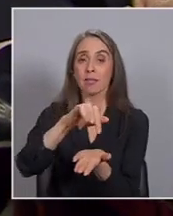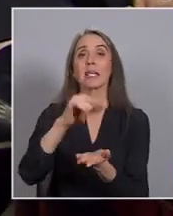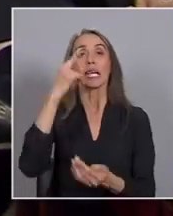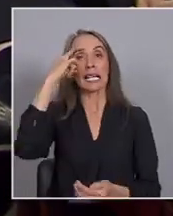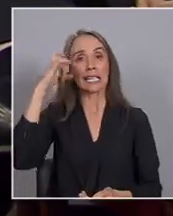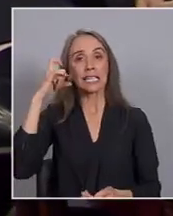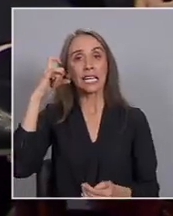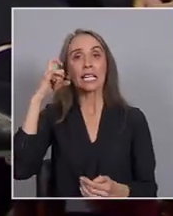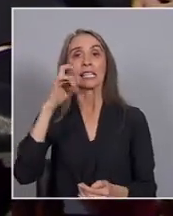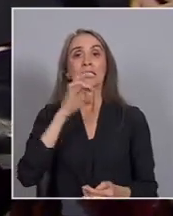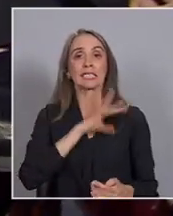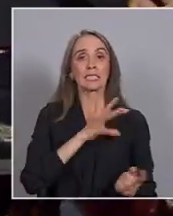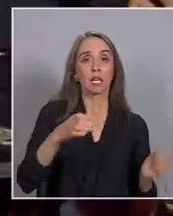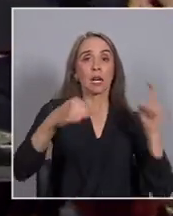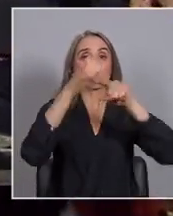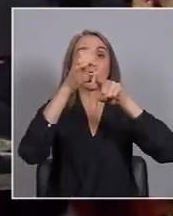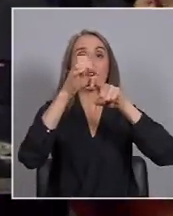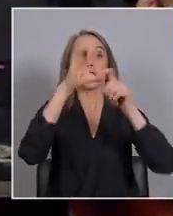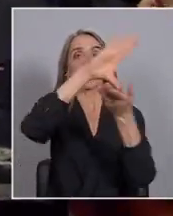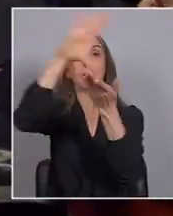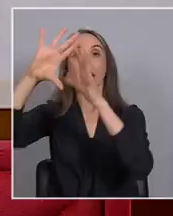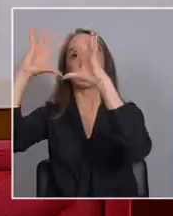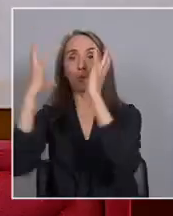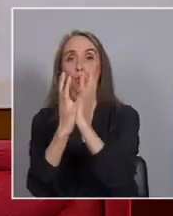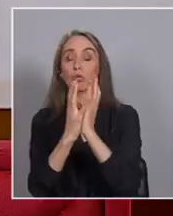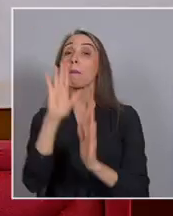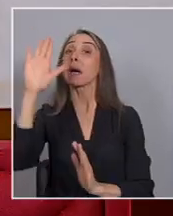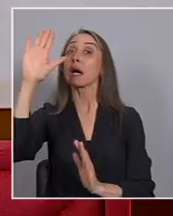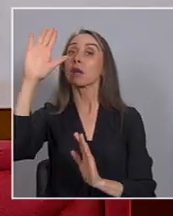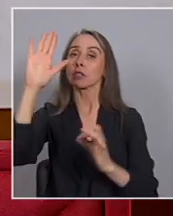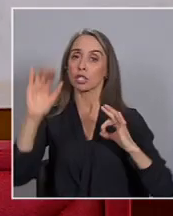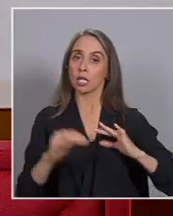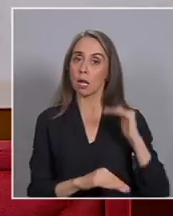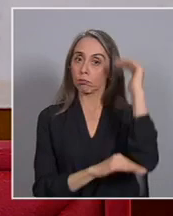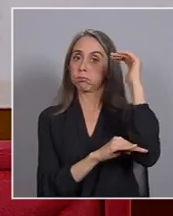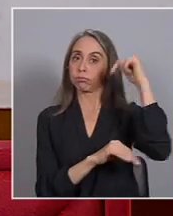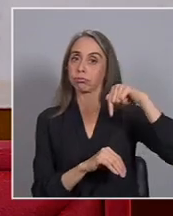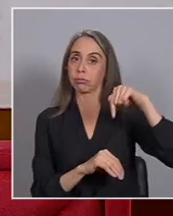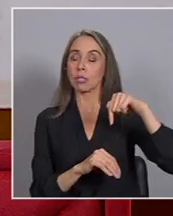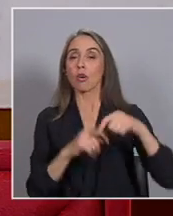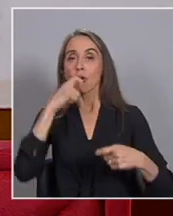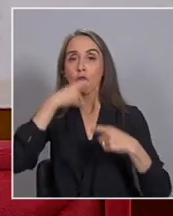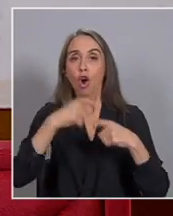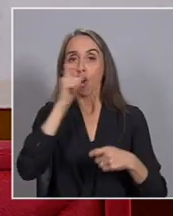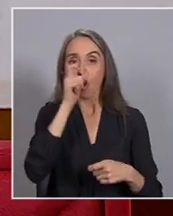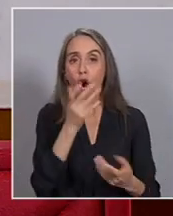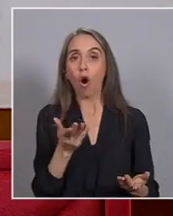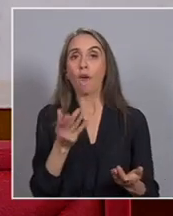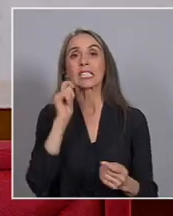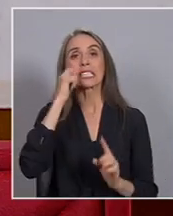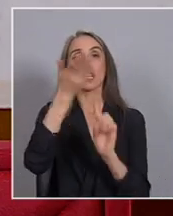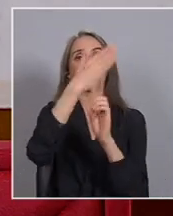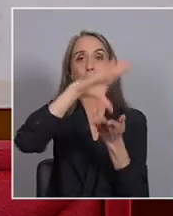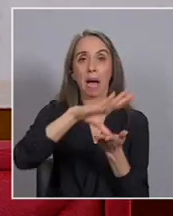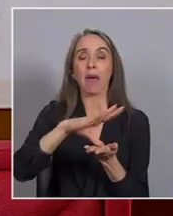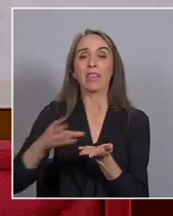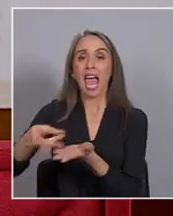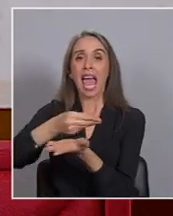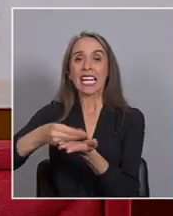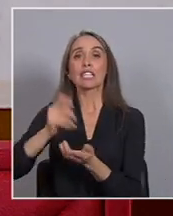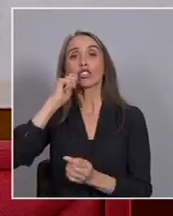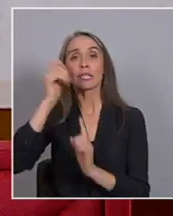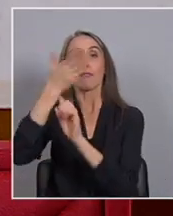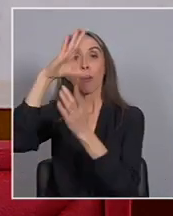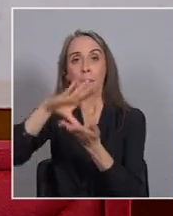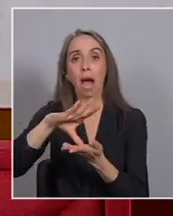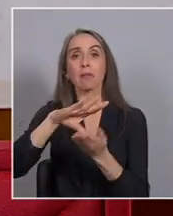en la integración de Chile al mundo, pero con soberanía. Es el cobre, es el litio, son nuestros bosques y